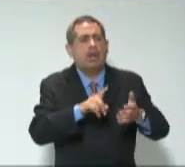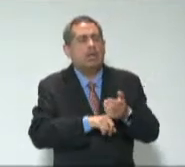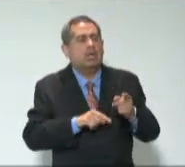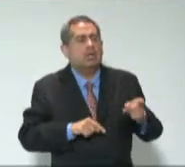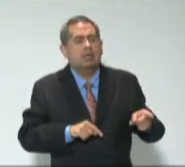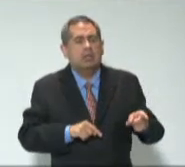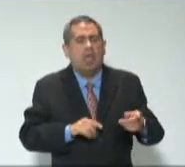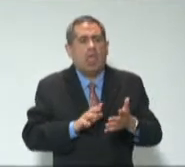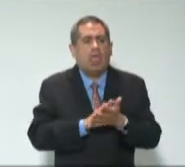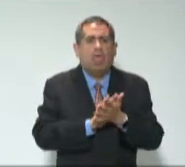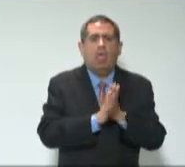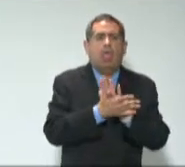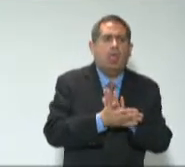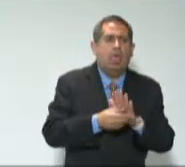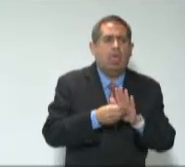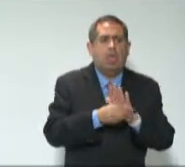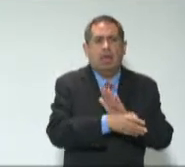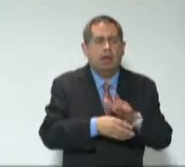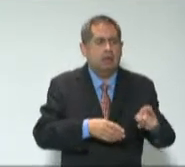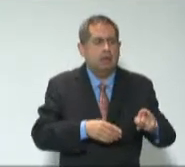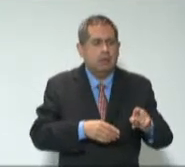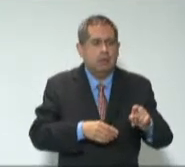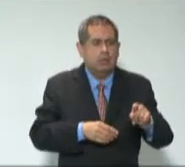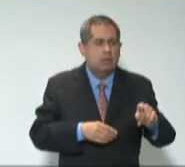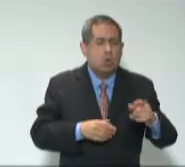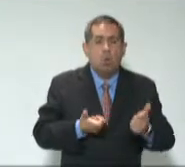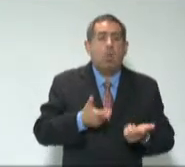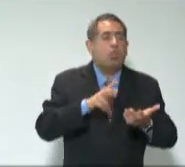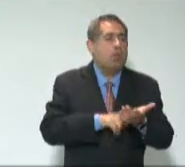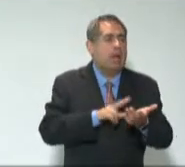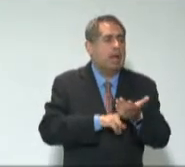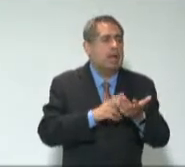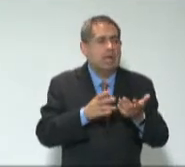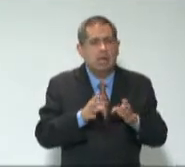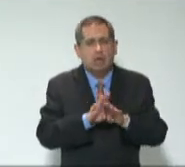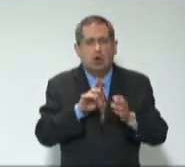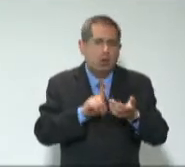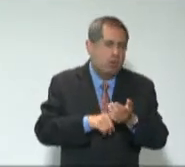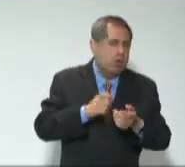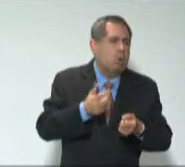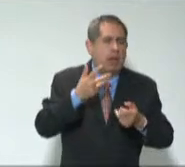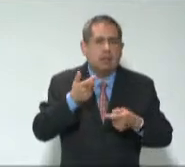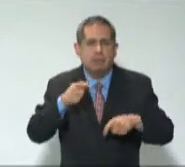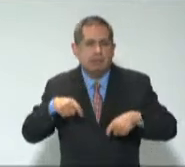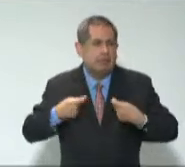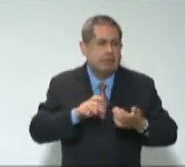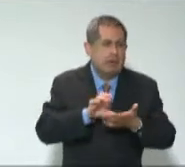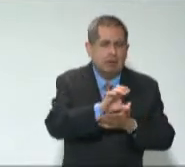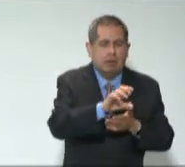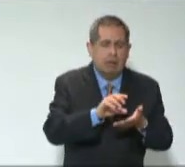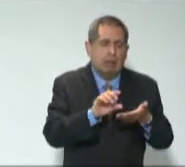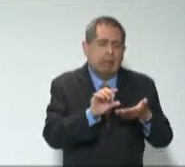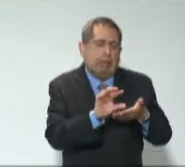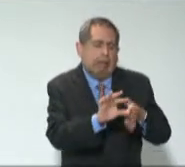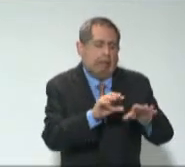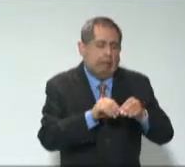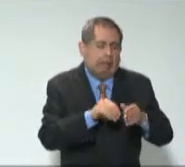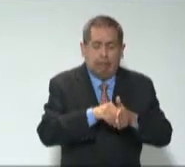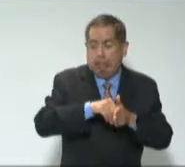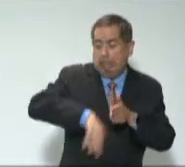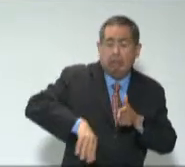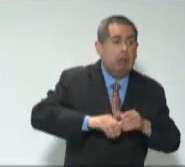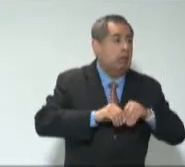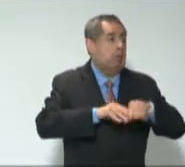y se le solo se toma un pedazo Cuánto costó o cómo fue la asignación sin ver digamos todo lo que está